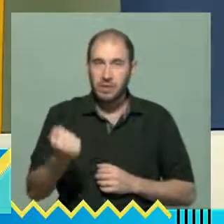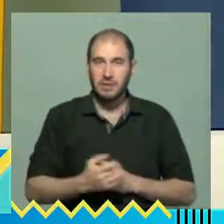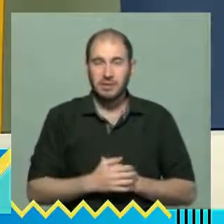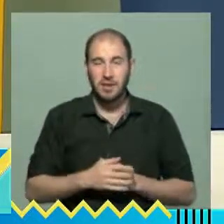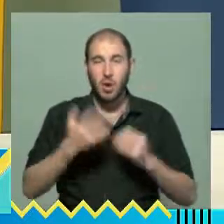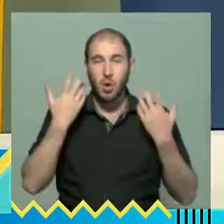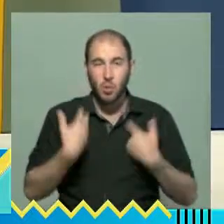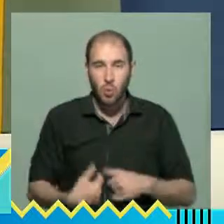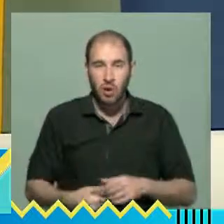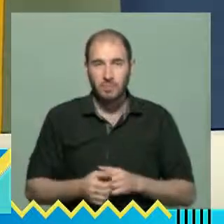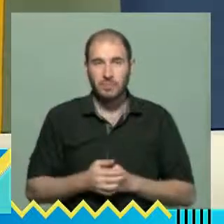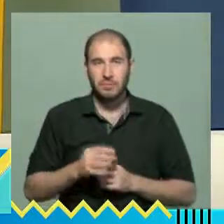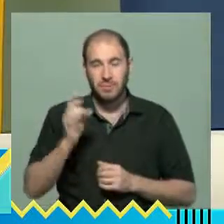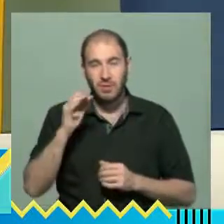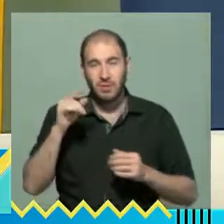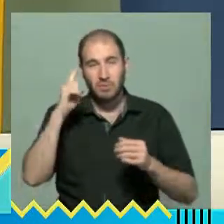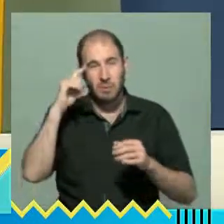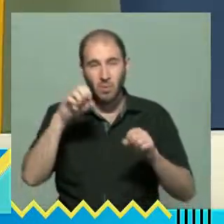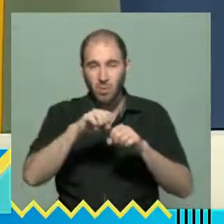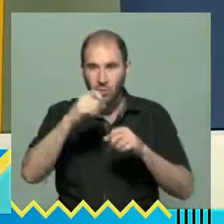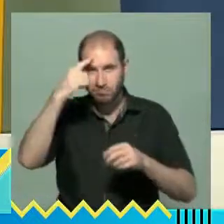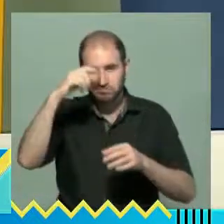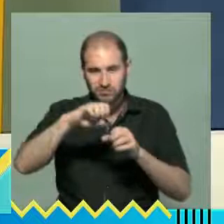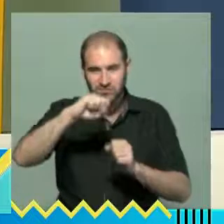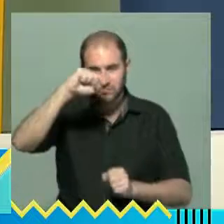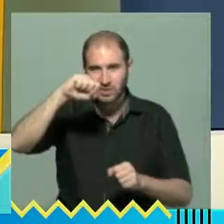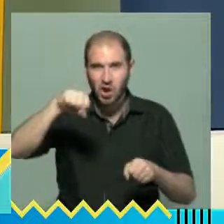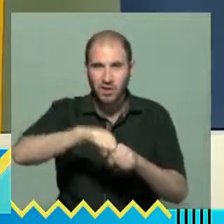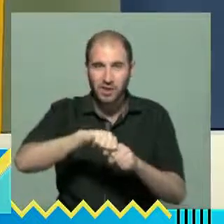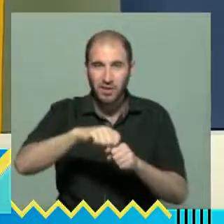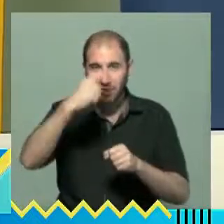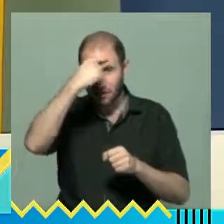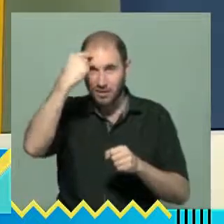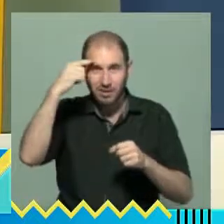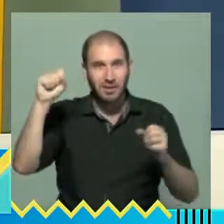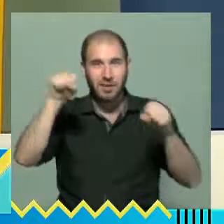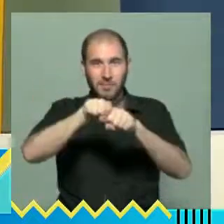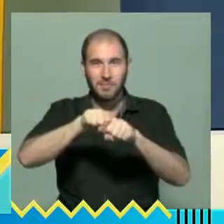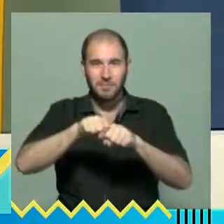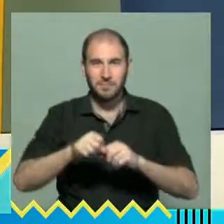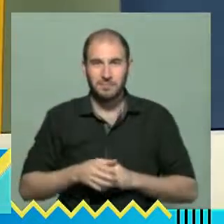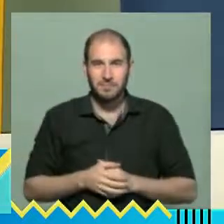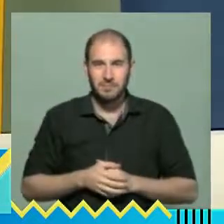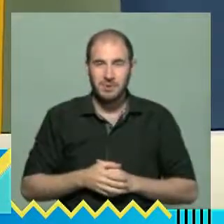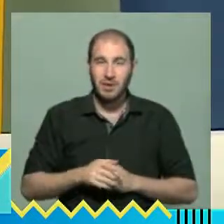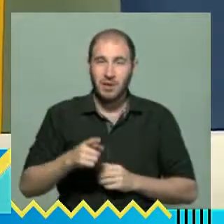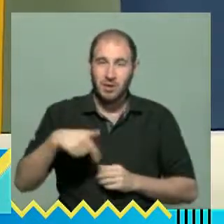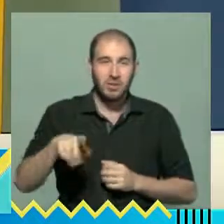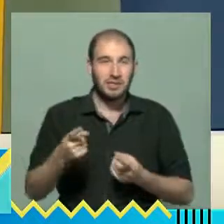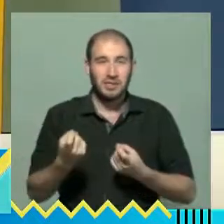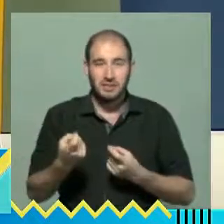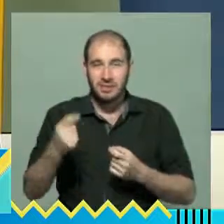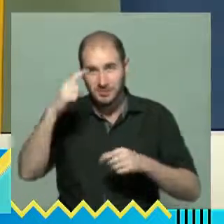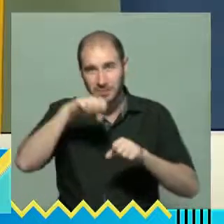justamente el cable más grueso del cuerpo humano lo tenemos entre los dos hemisferios prácticamente. Y sin embargo tenemos necesidad